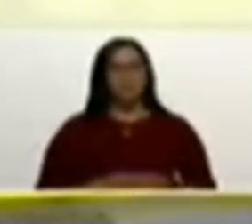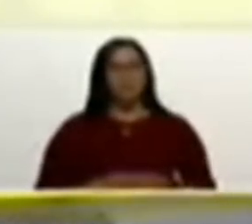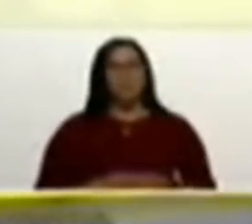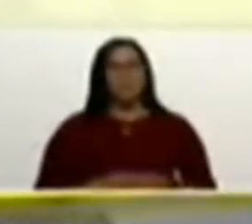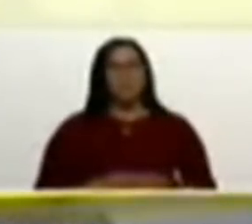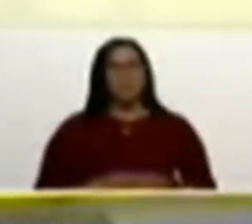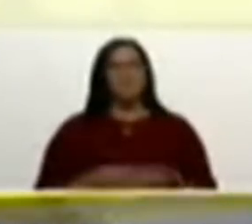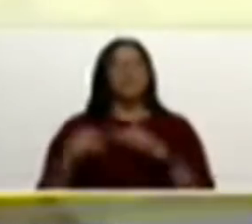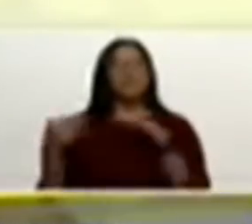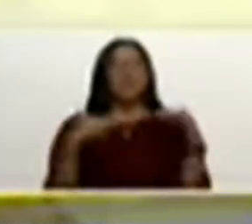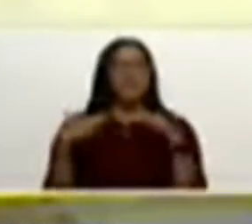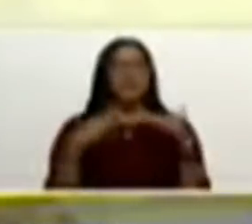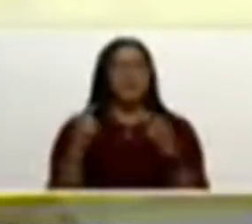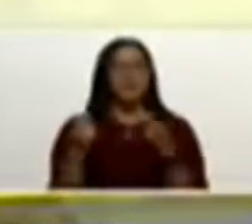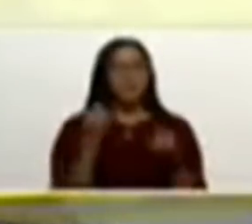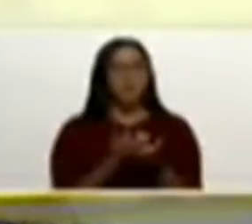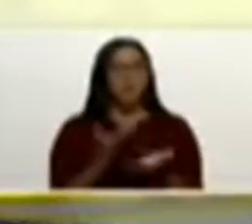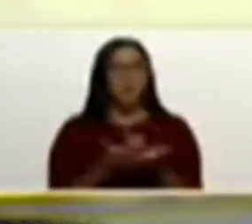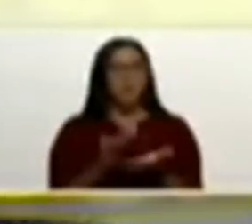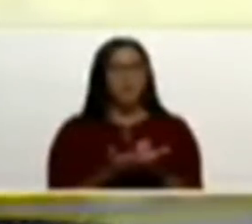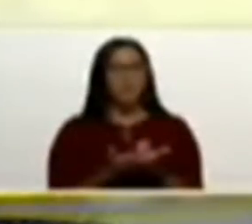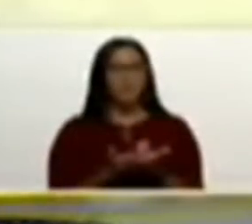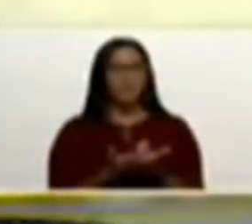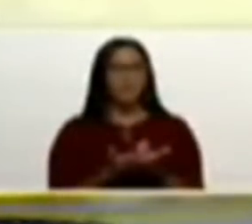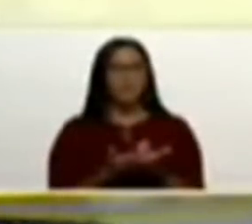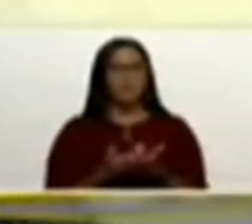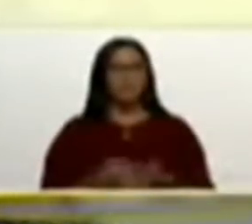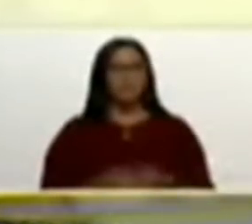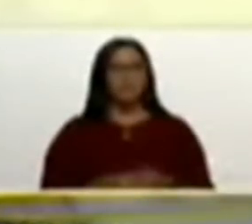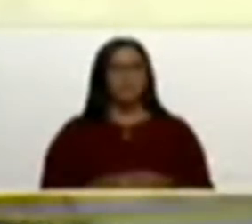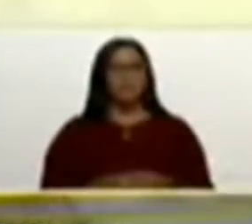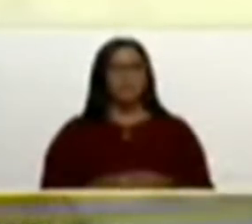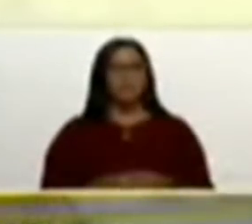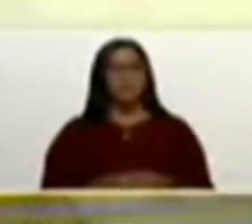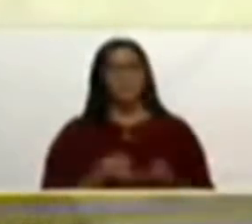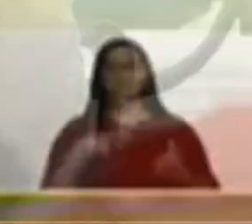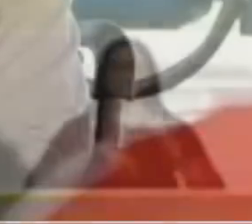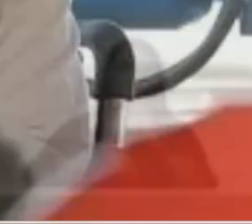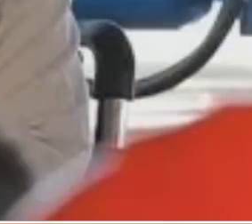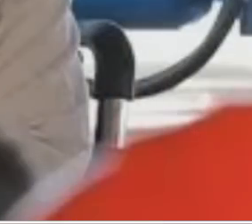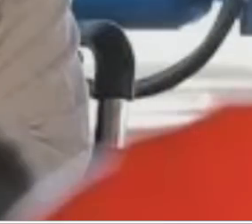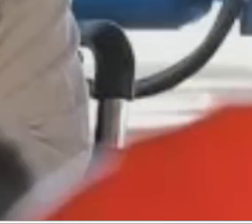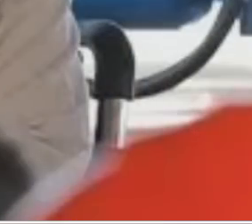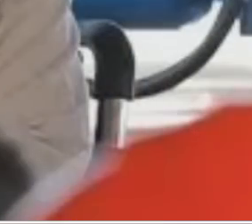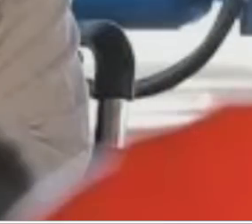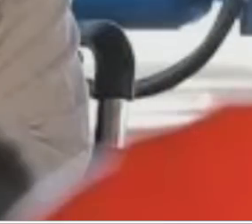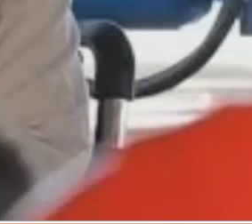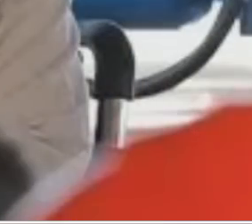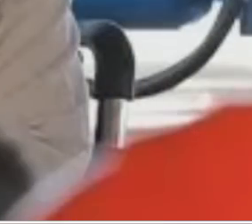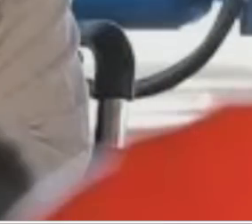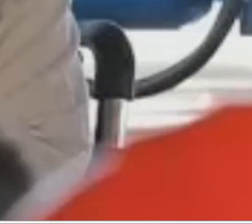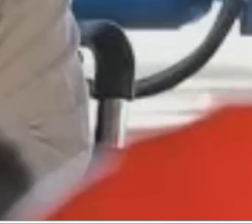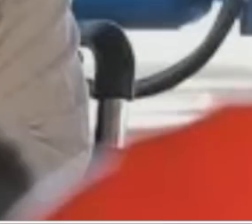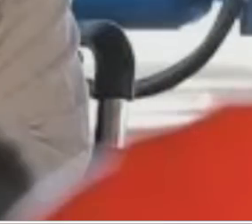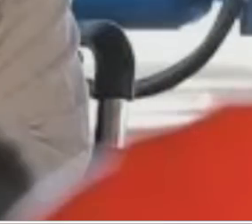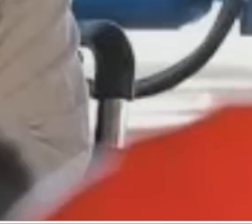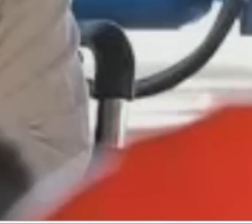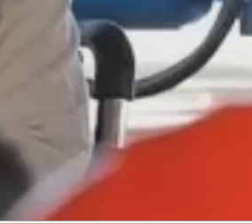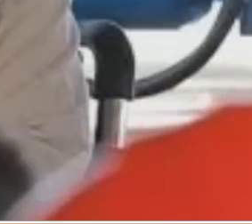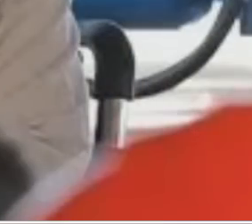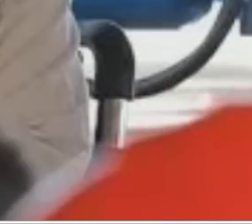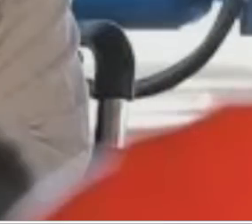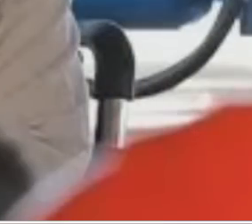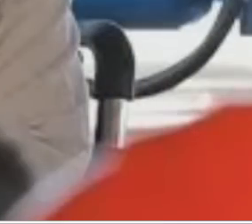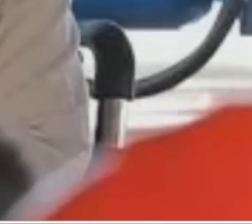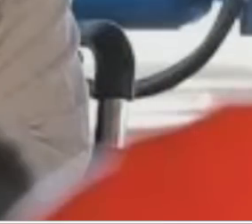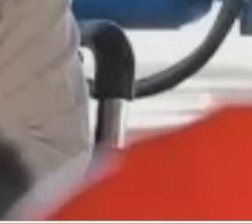en medio de una guerra económica. Y sale la ultra... Primero, gran cipote, no es que le mejoré y tal.